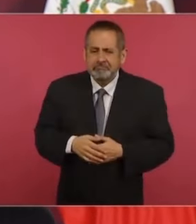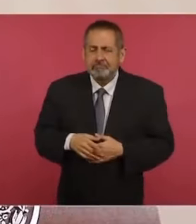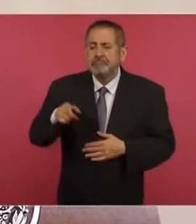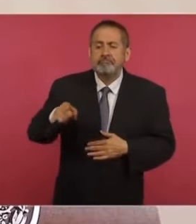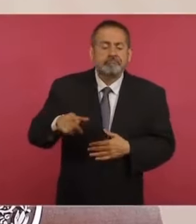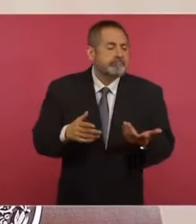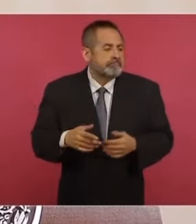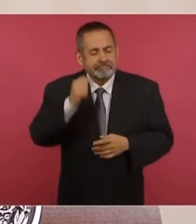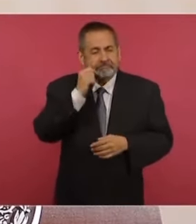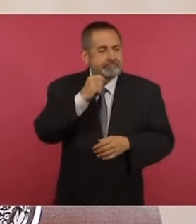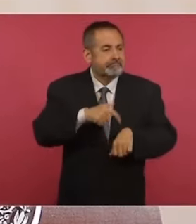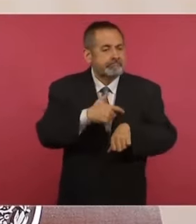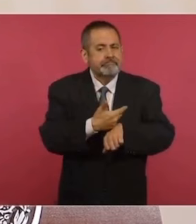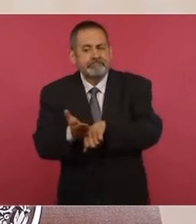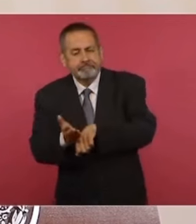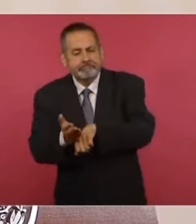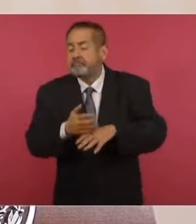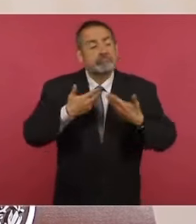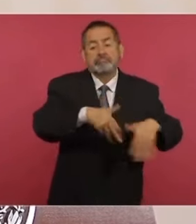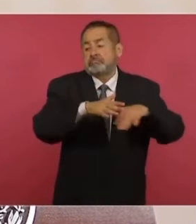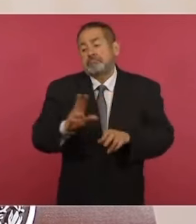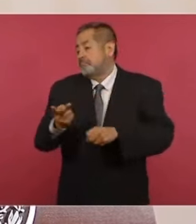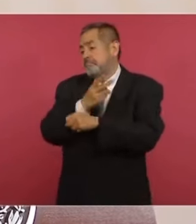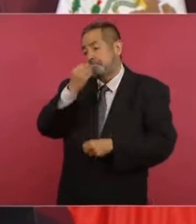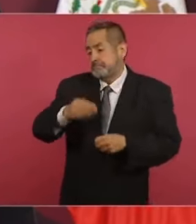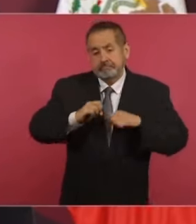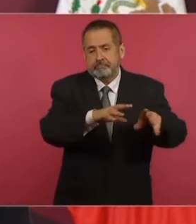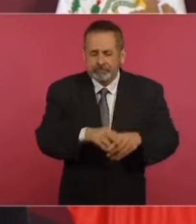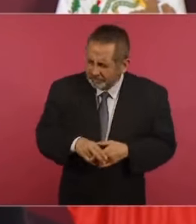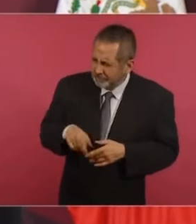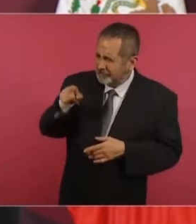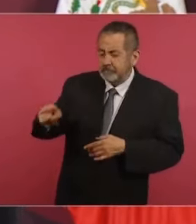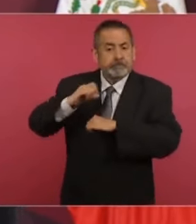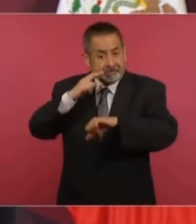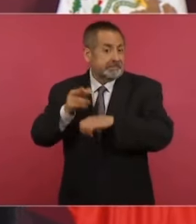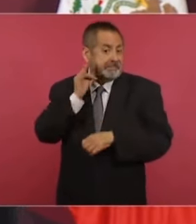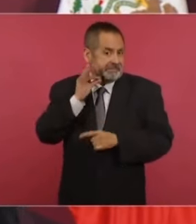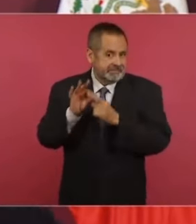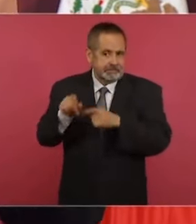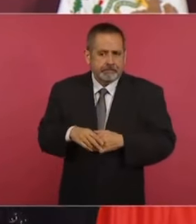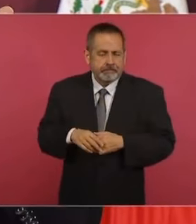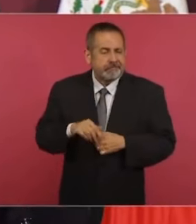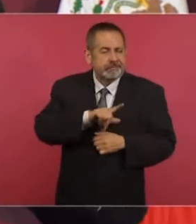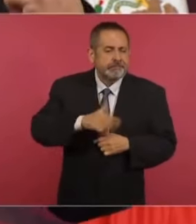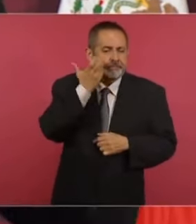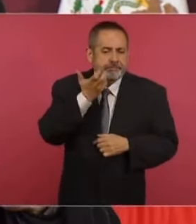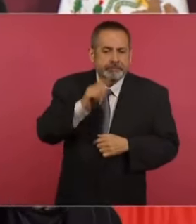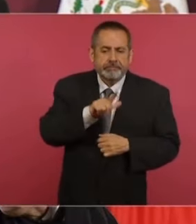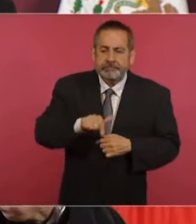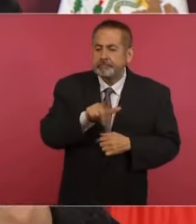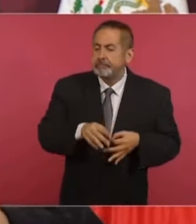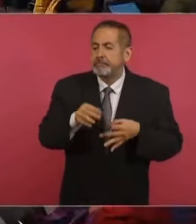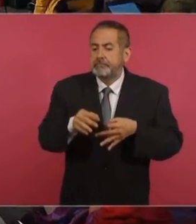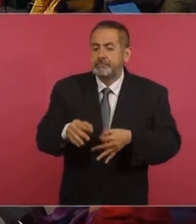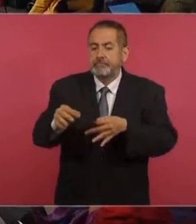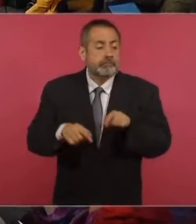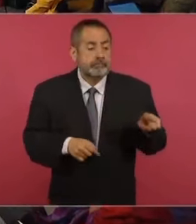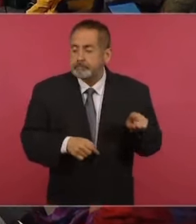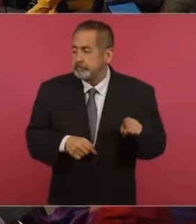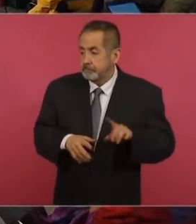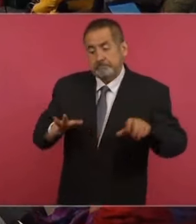Derechos Humanos. El fiscal especial dejó pasar los términos y esto fue lo que le